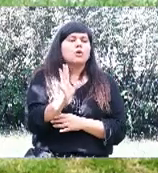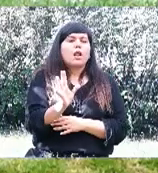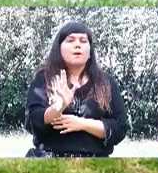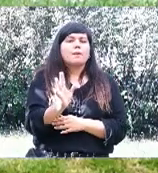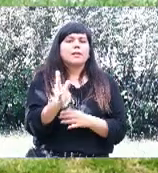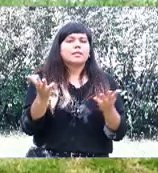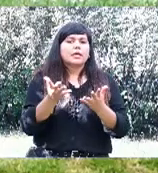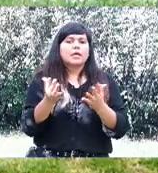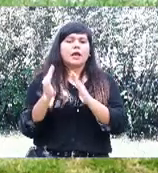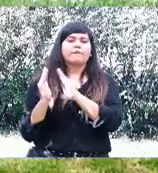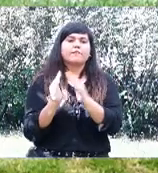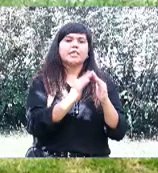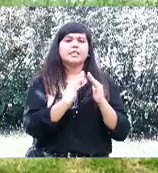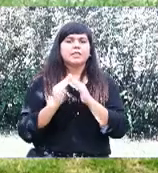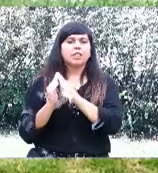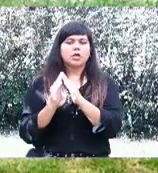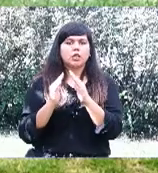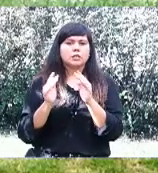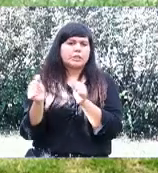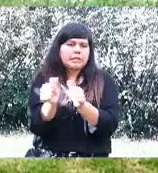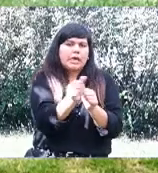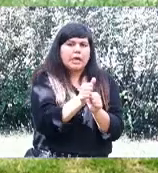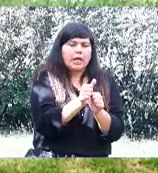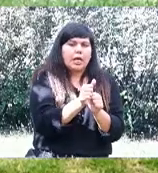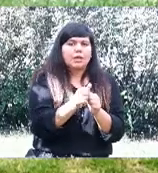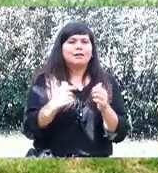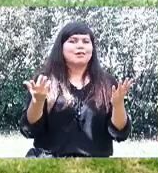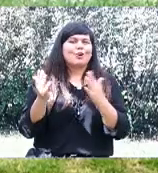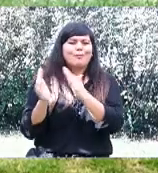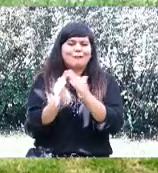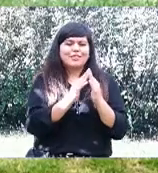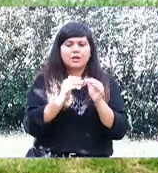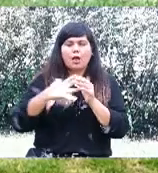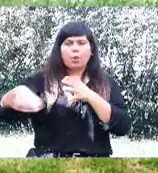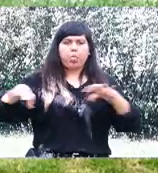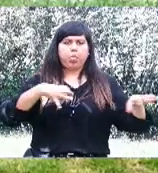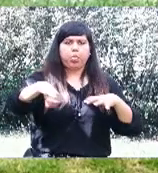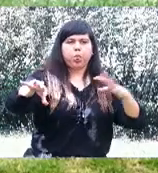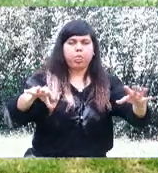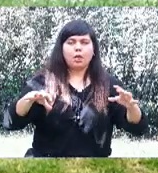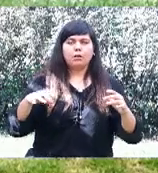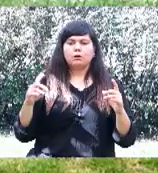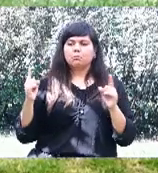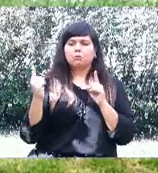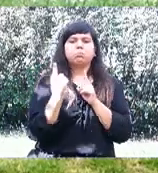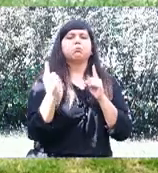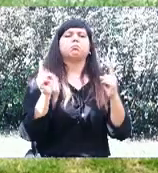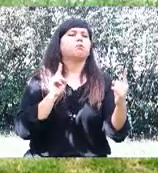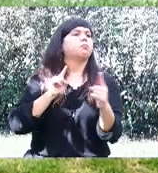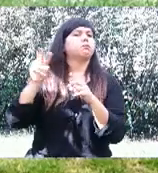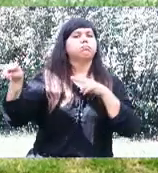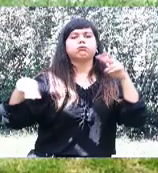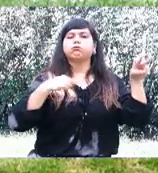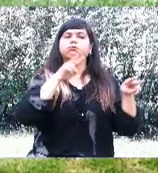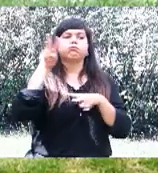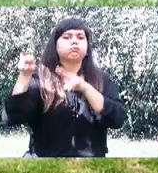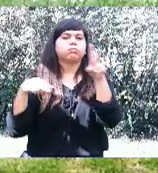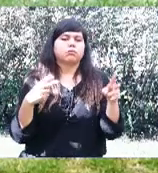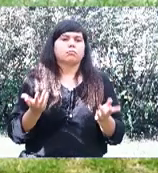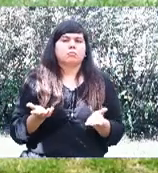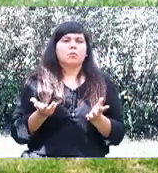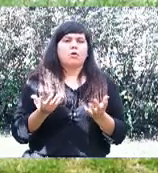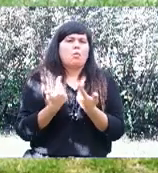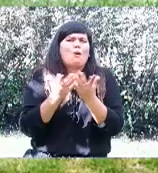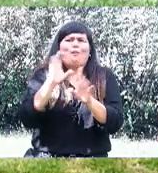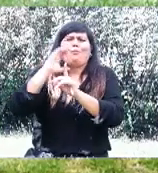atienden a los a Los vecindarios cercanos y como los vecindarios son segregados no se genera interacción entre gente de distinto bagaje lo que sea de